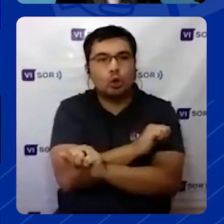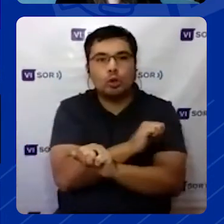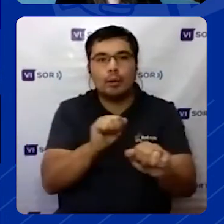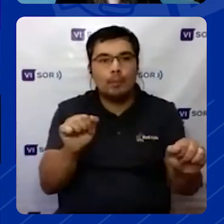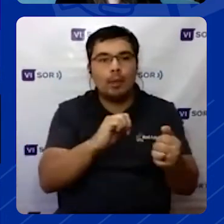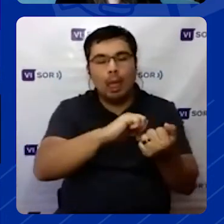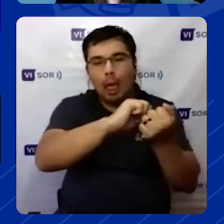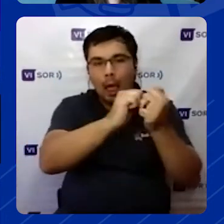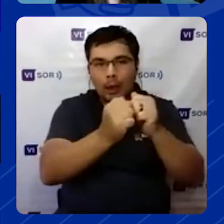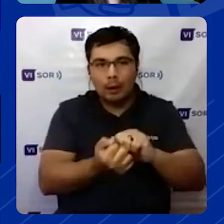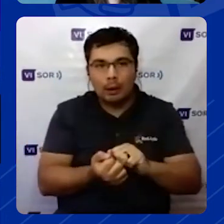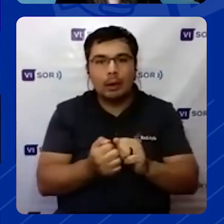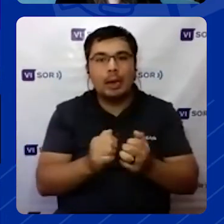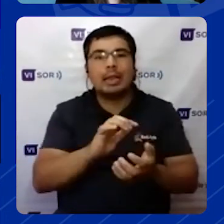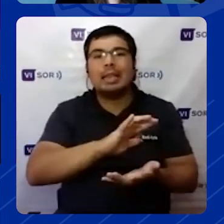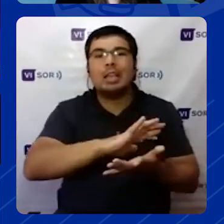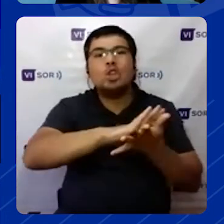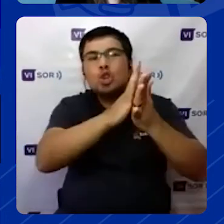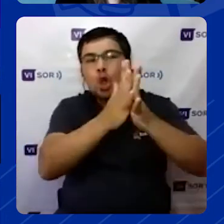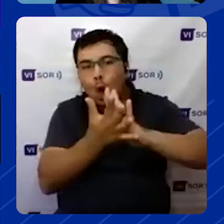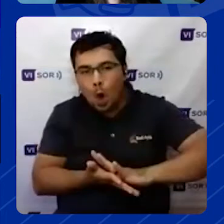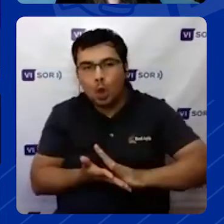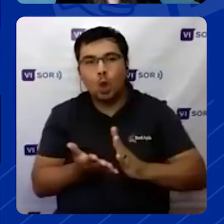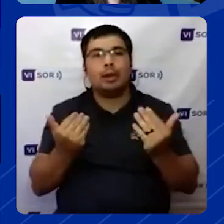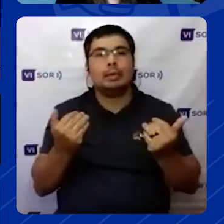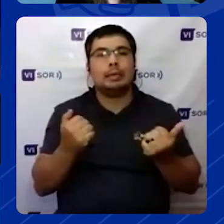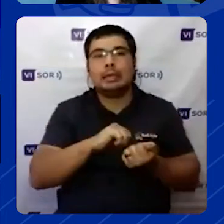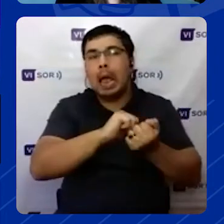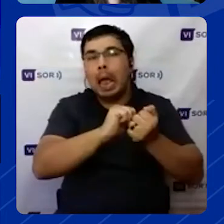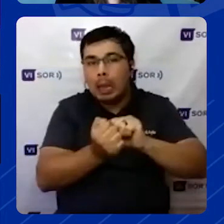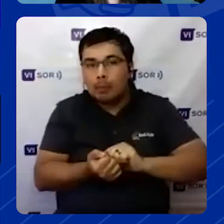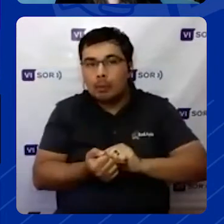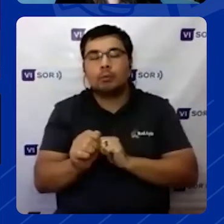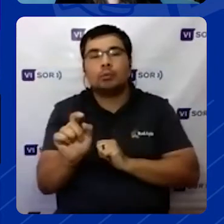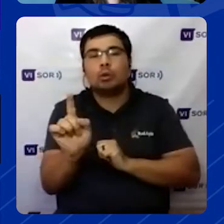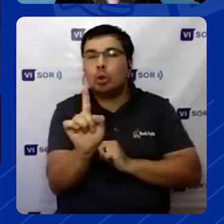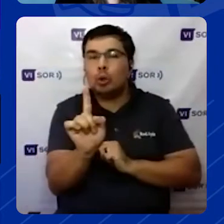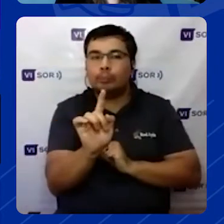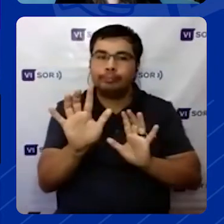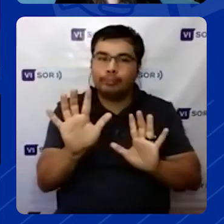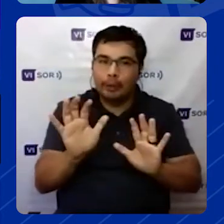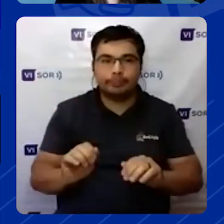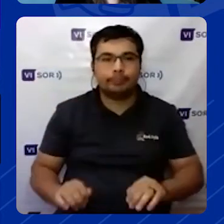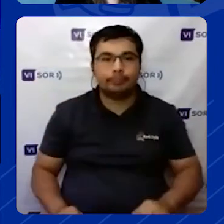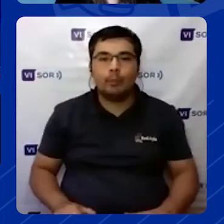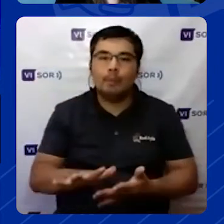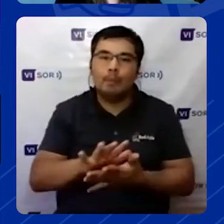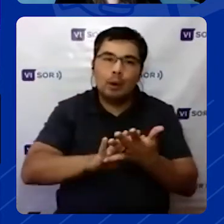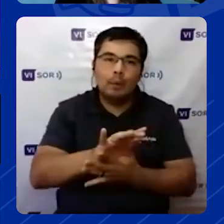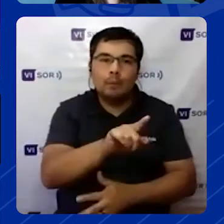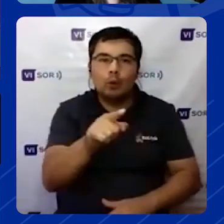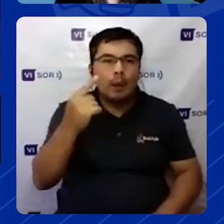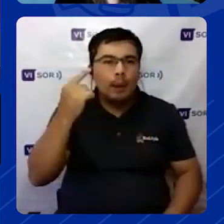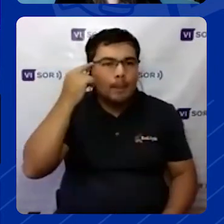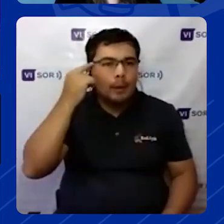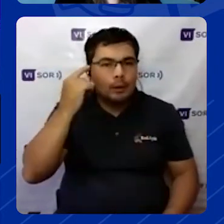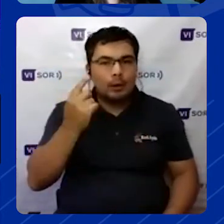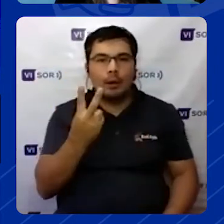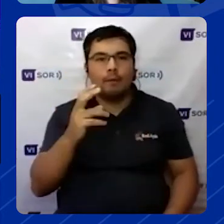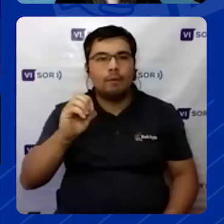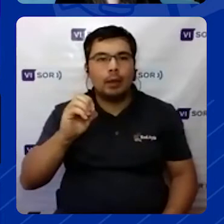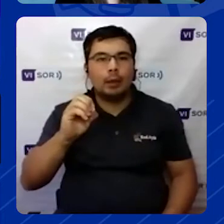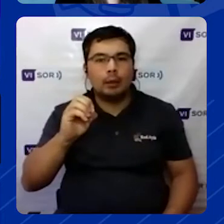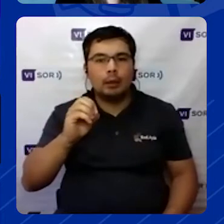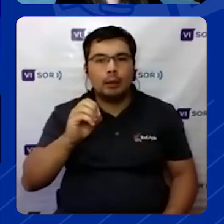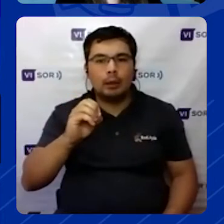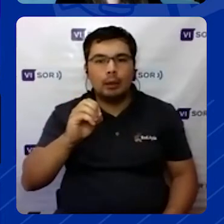todo es necesario adaptarlo. Me explico. Por ejemplo, piensen en 20 poemas de amor y una canción